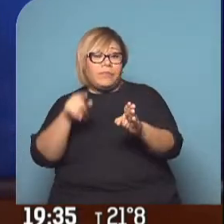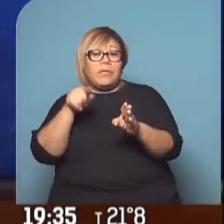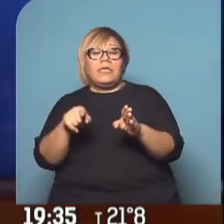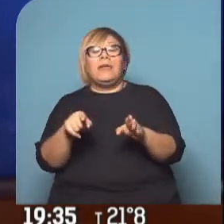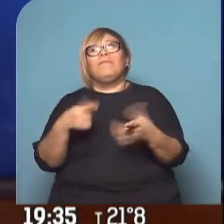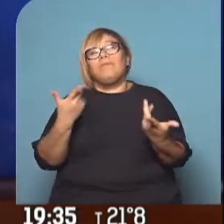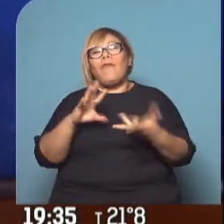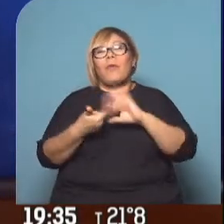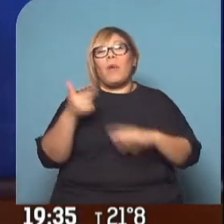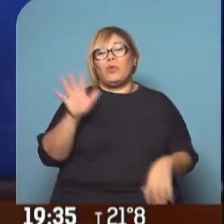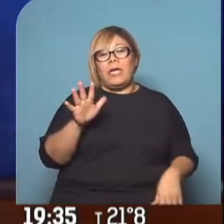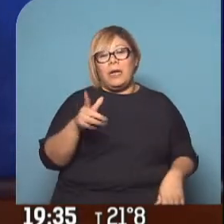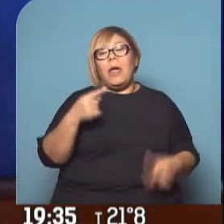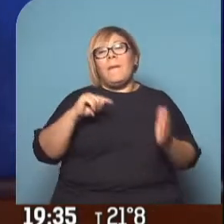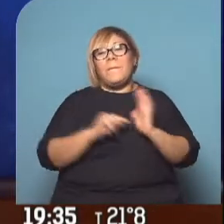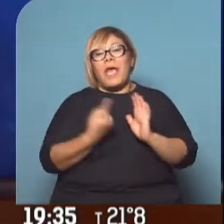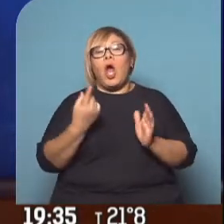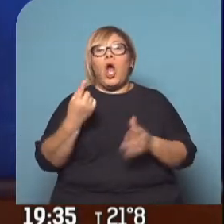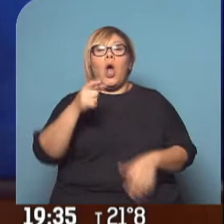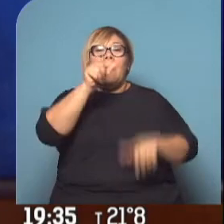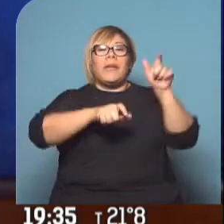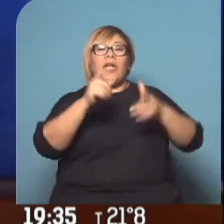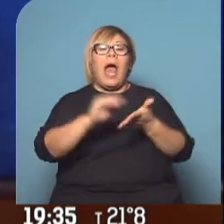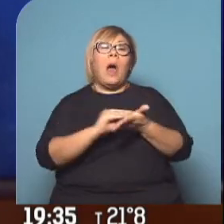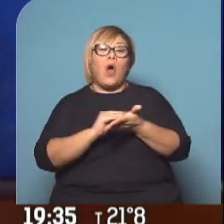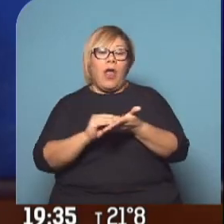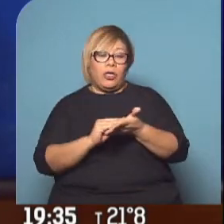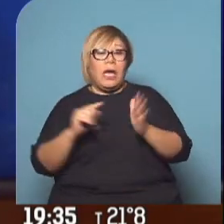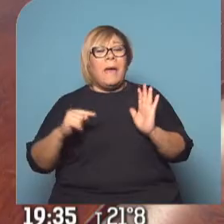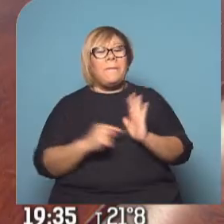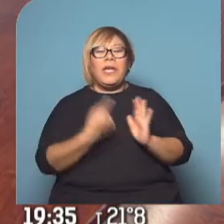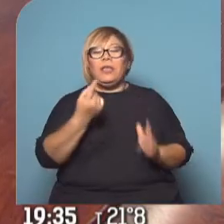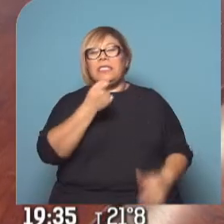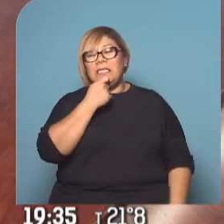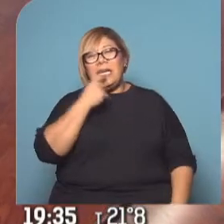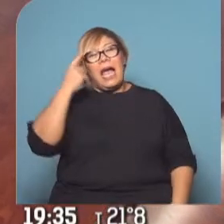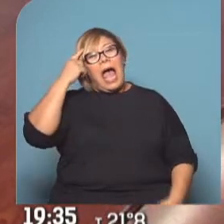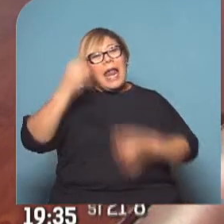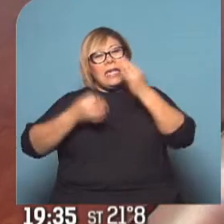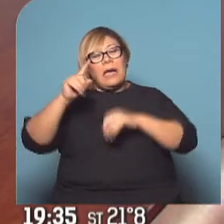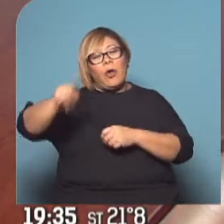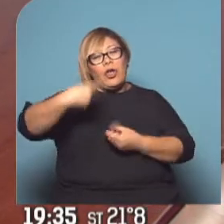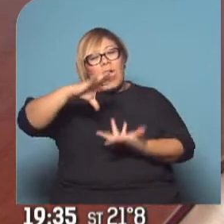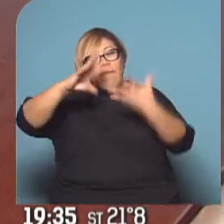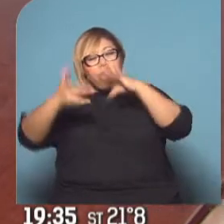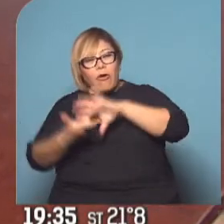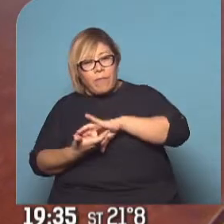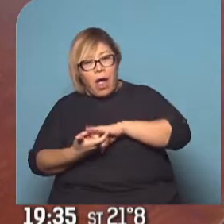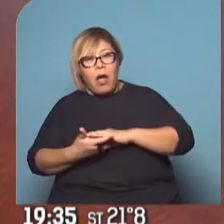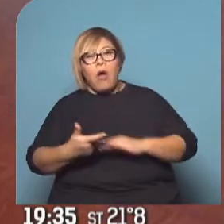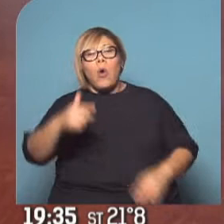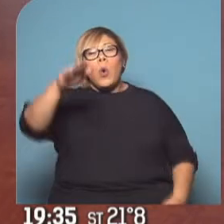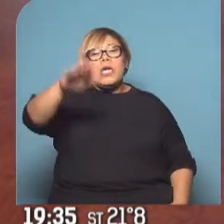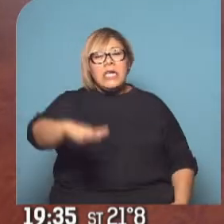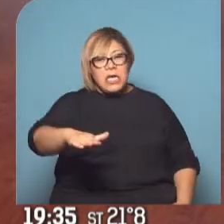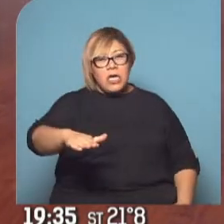burlonamente suele decir, el problema es que estamos hablando con abogados, que se cierran. Ahora, si uno trabajara esto, ¿cómo es un niño? Un niño no es un